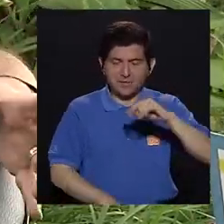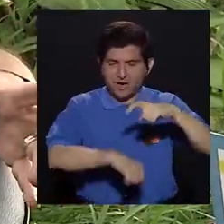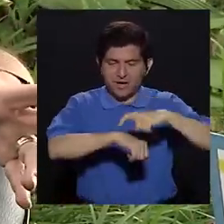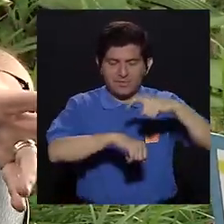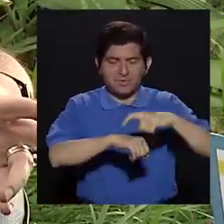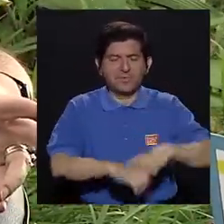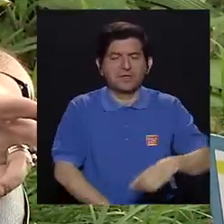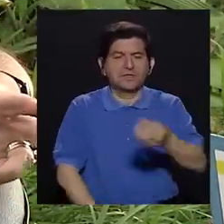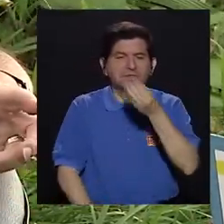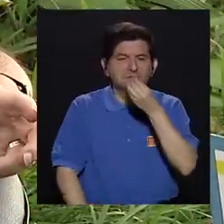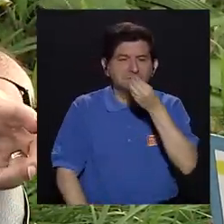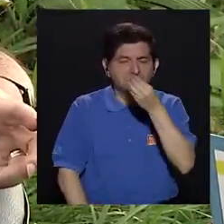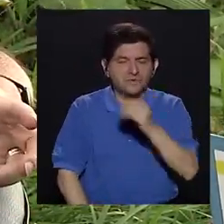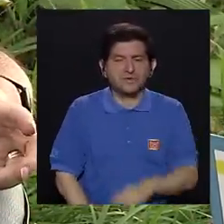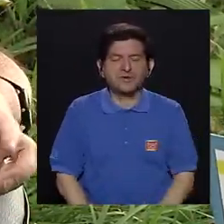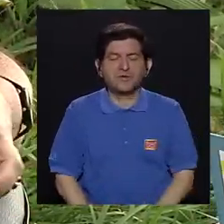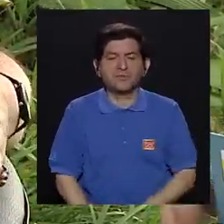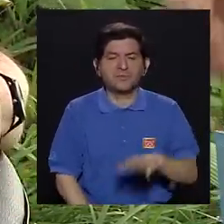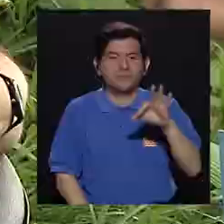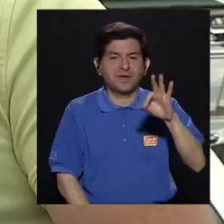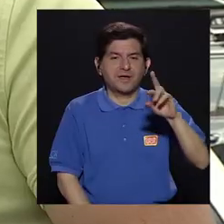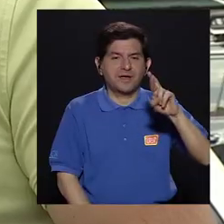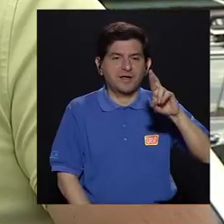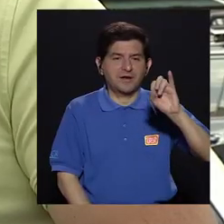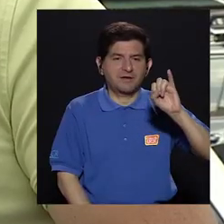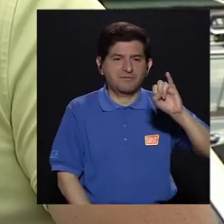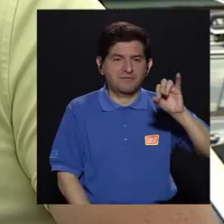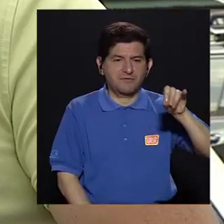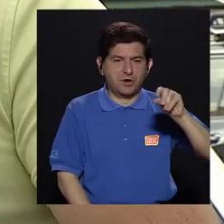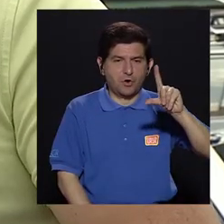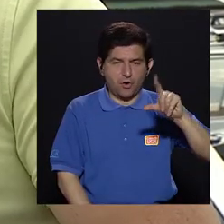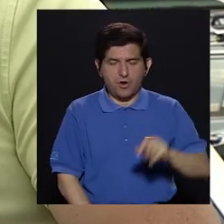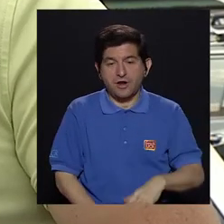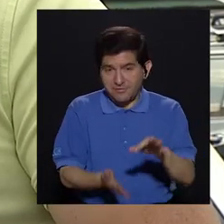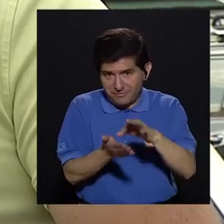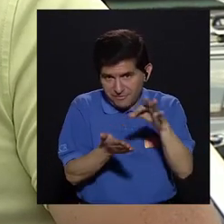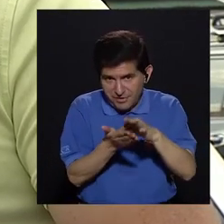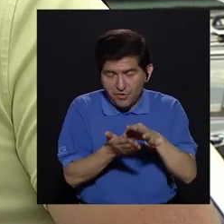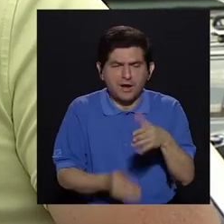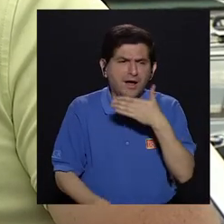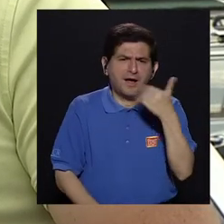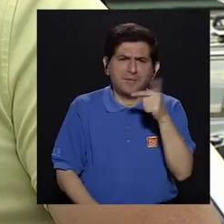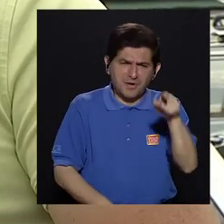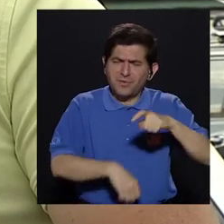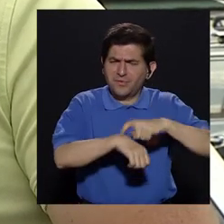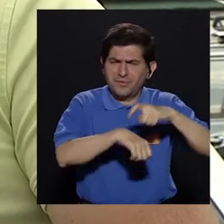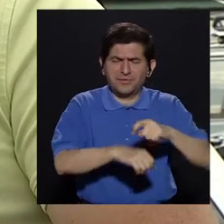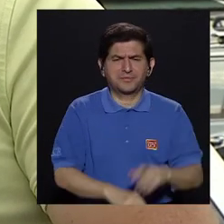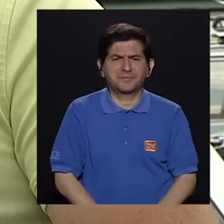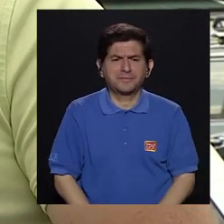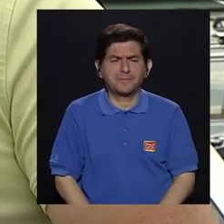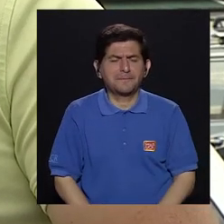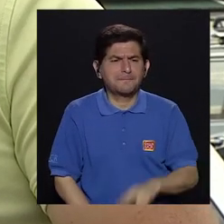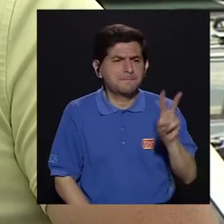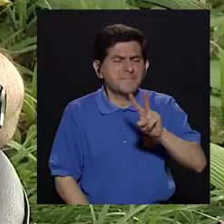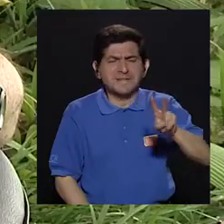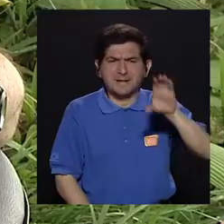misma vez que comemos los frijoles. Para que se absorba mejor. Para que se absorba mejor. La vitamina C